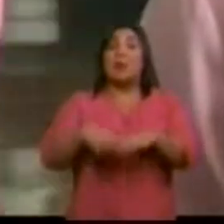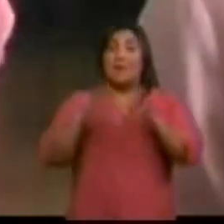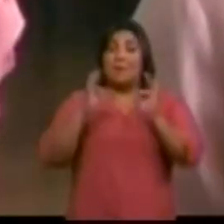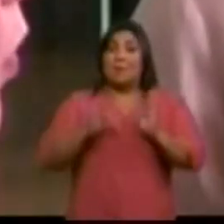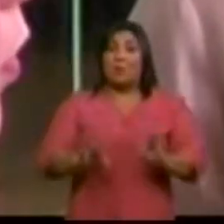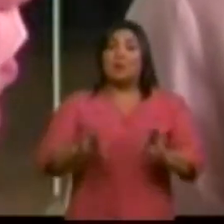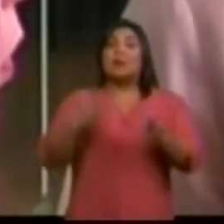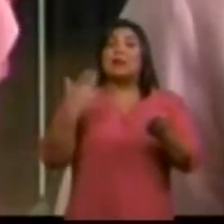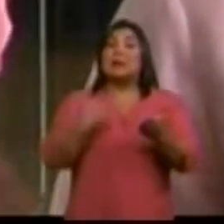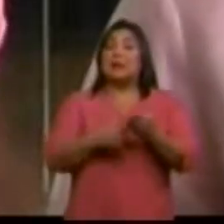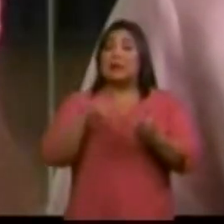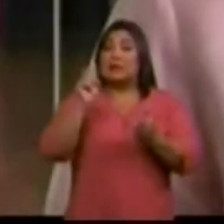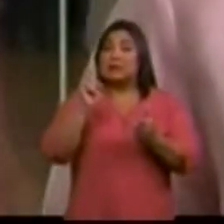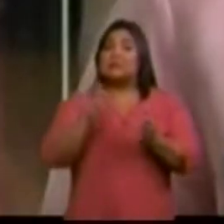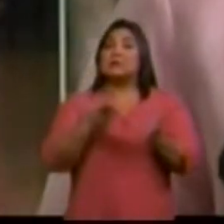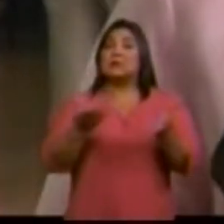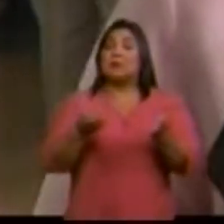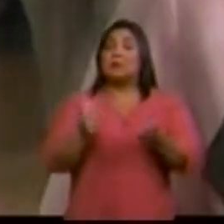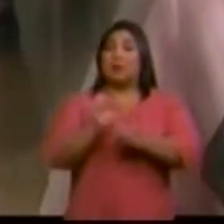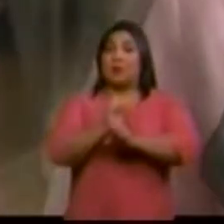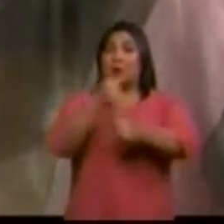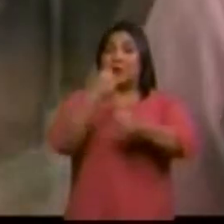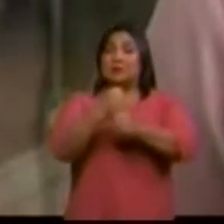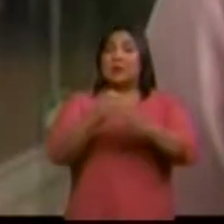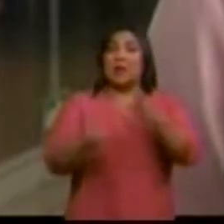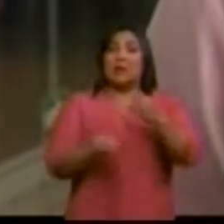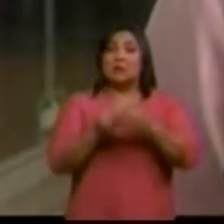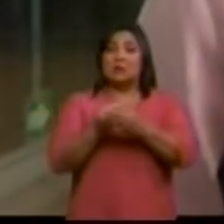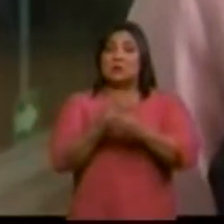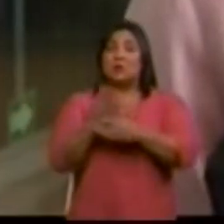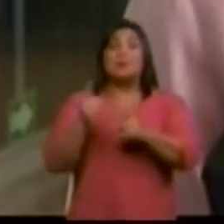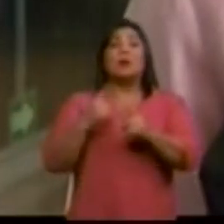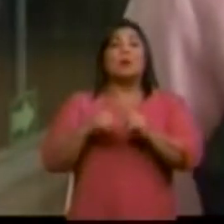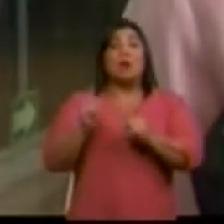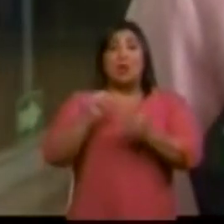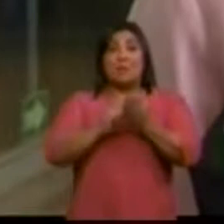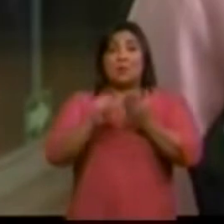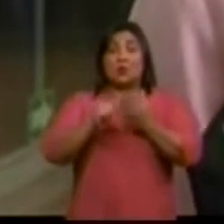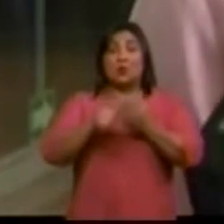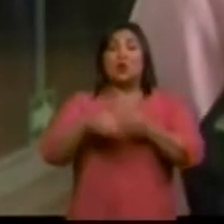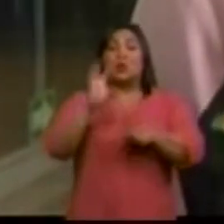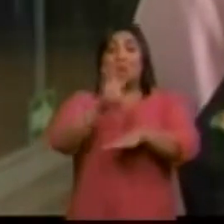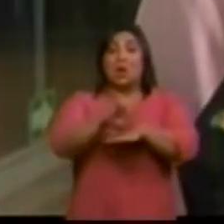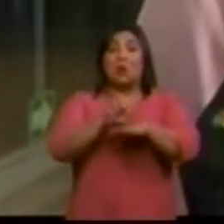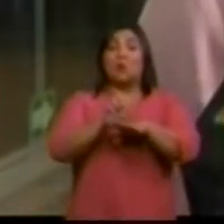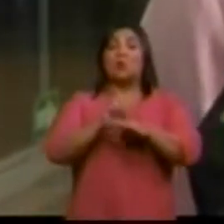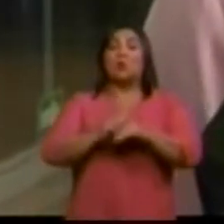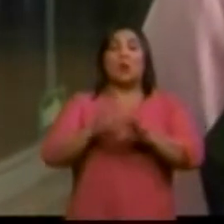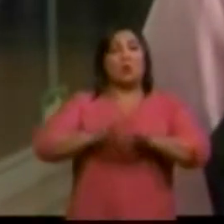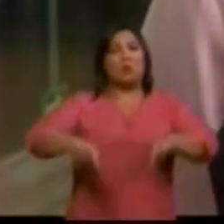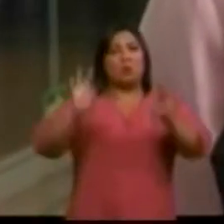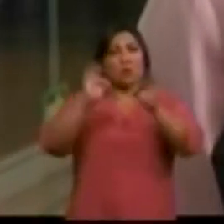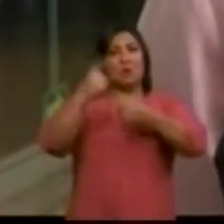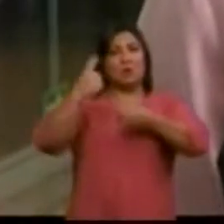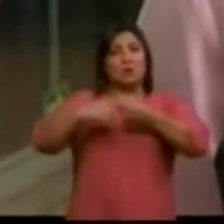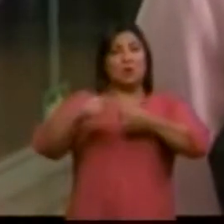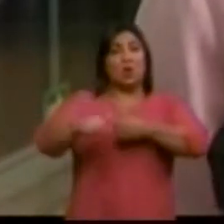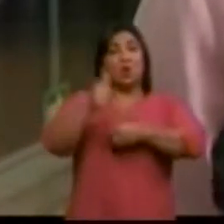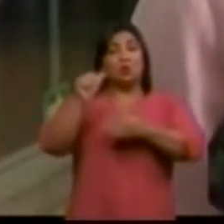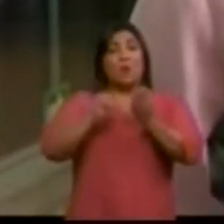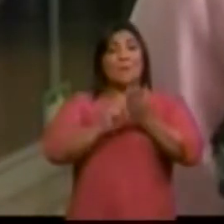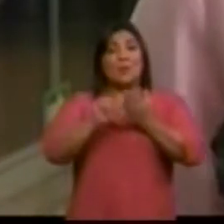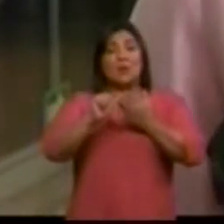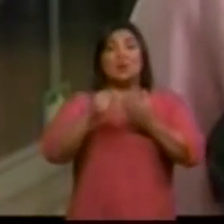los requisitos para poder hacer la siembra. No exclusivamente es del Ministerio de Agricultura, necesariamente deben participar otros